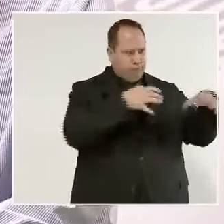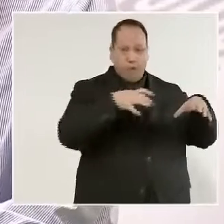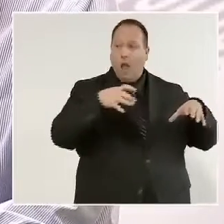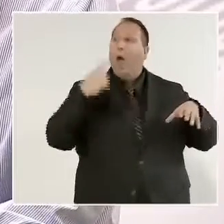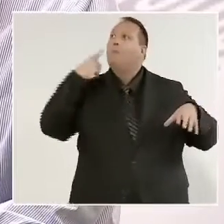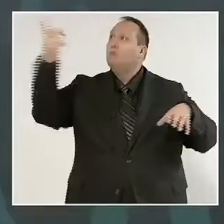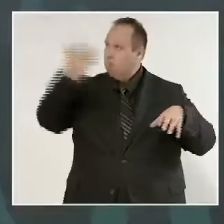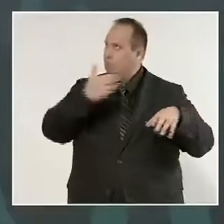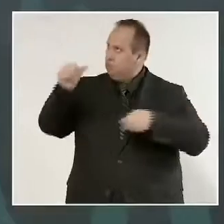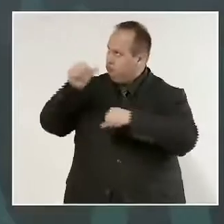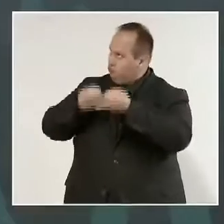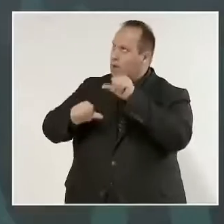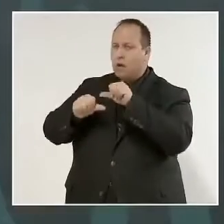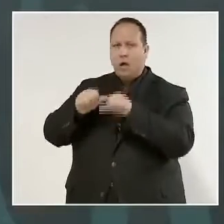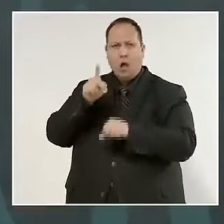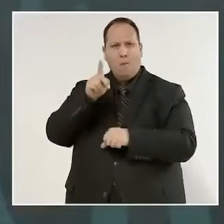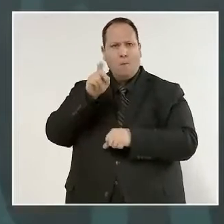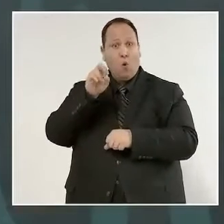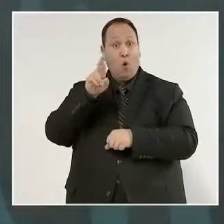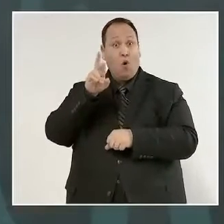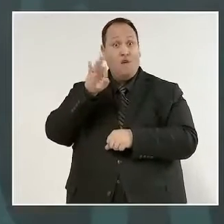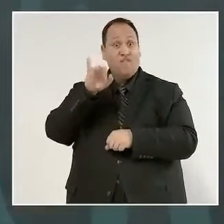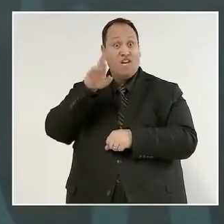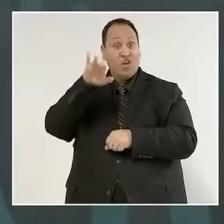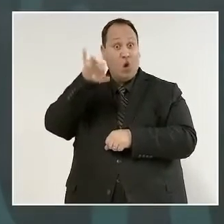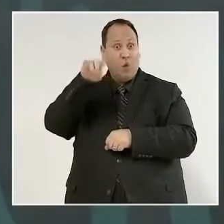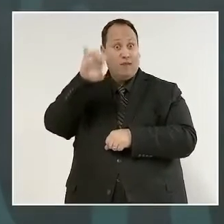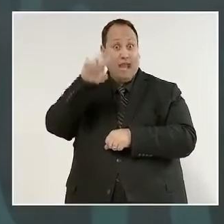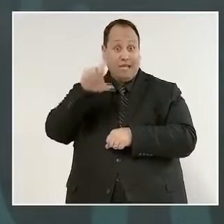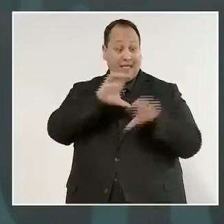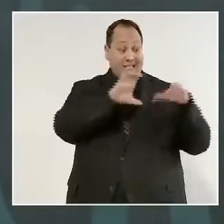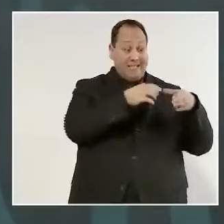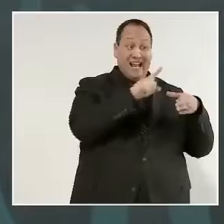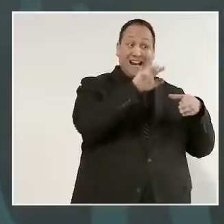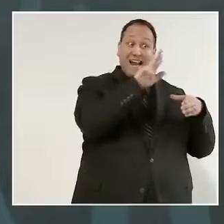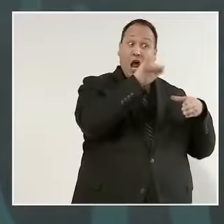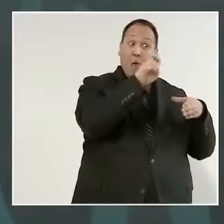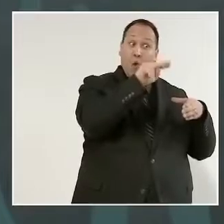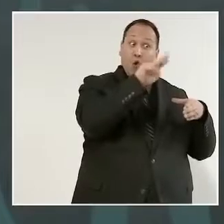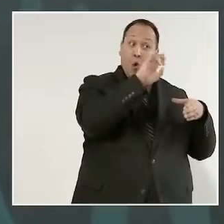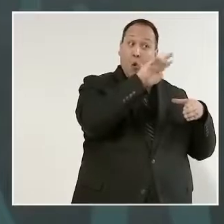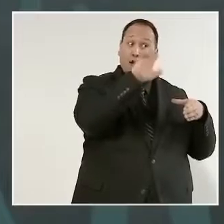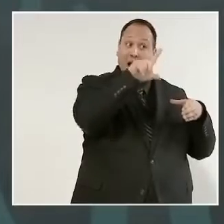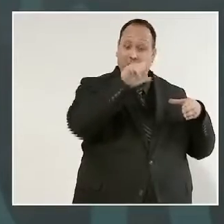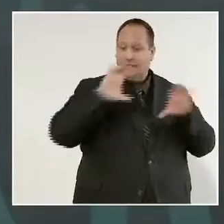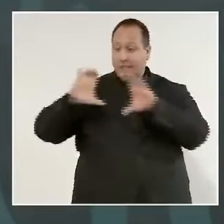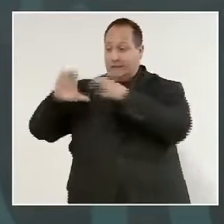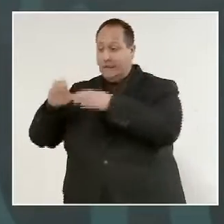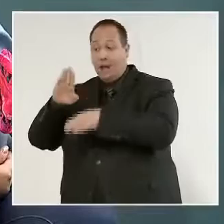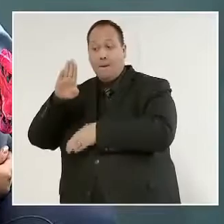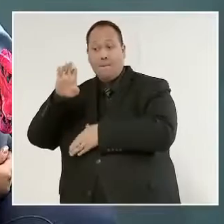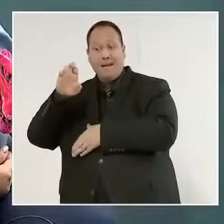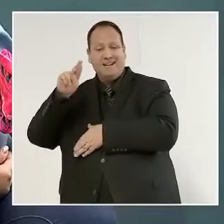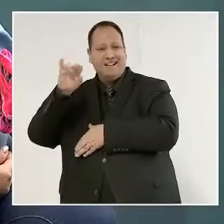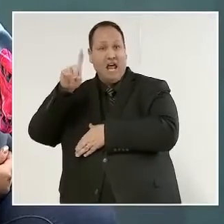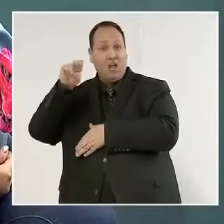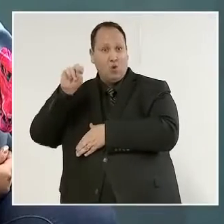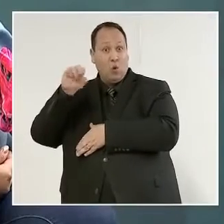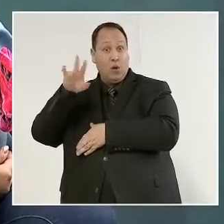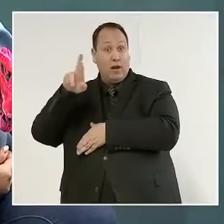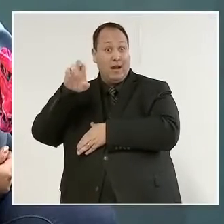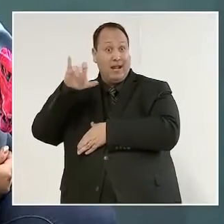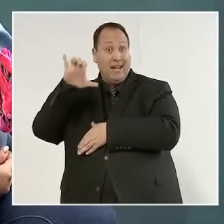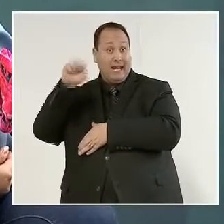suceder a Porfirio Díaz, el de Ramón Corral y el de Bernardo Reyes.